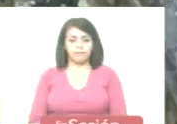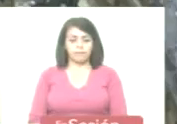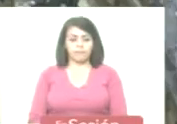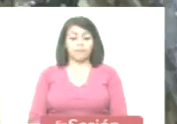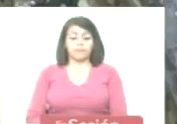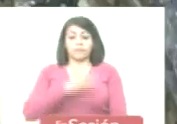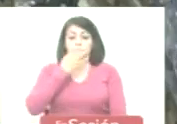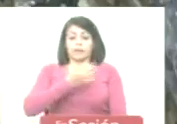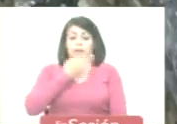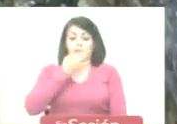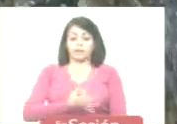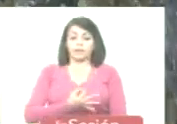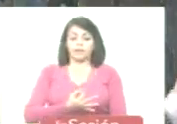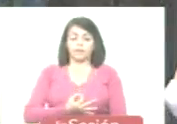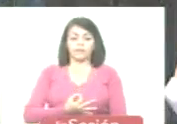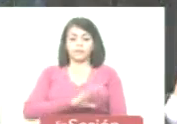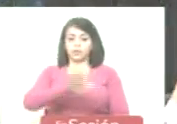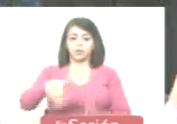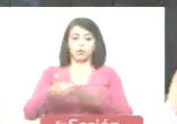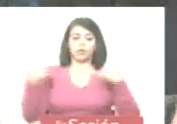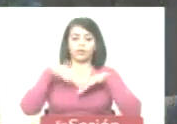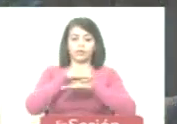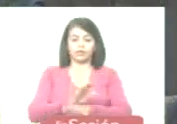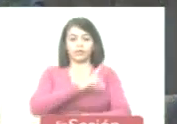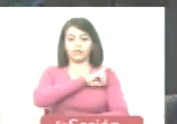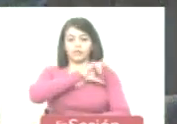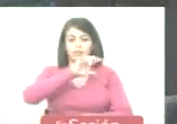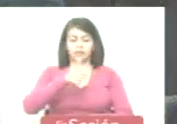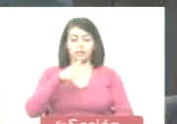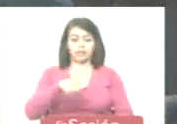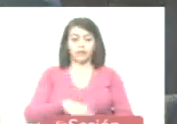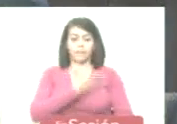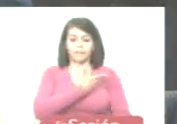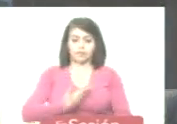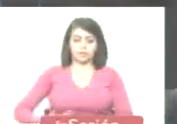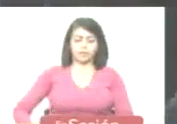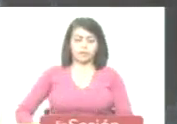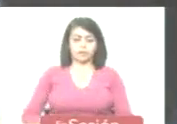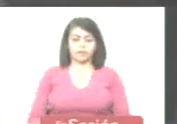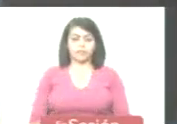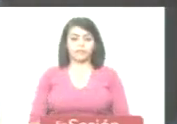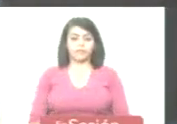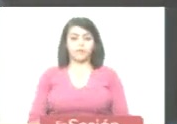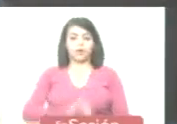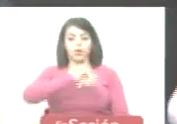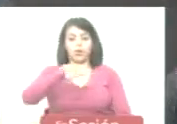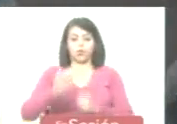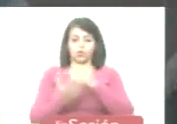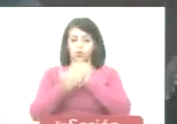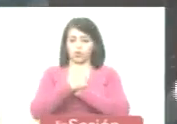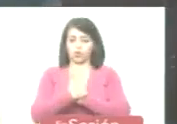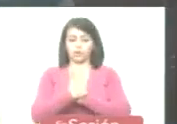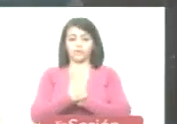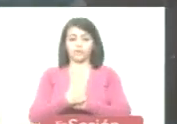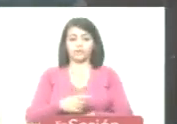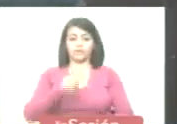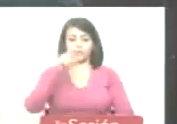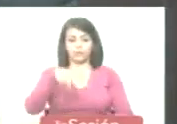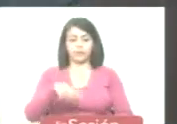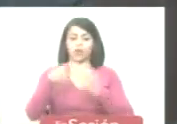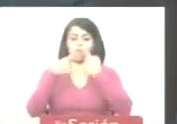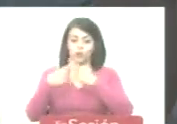Buenas tardes, ciudadanos integrantes de la Junta Directiva, presidente doctor Jorge Rodríguez Gómez y